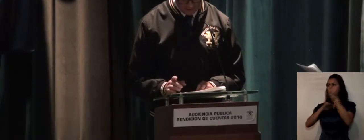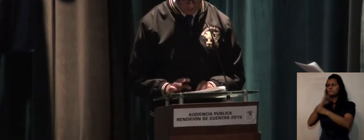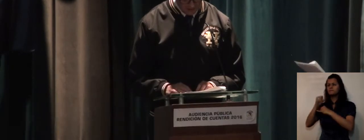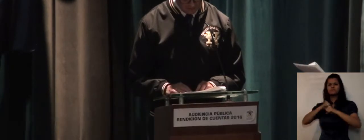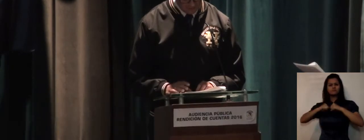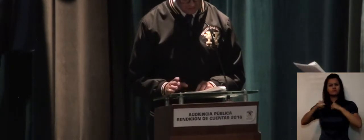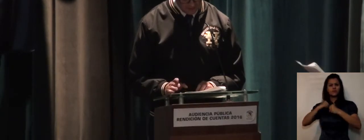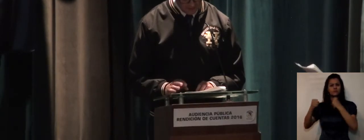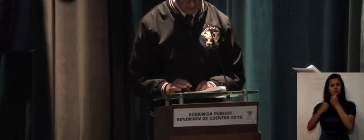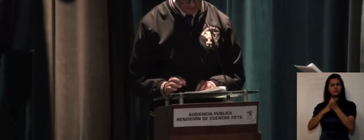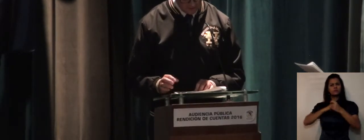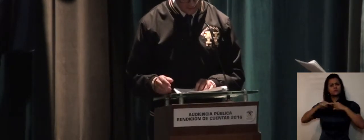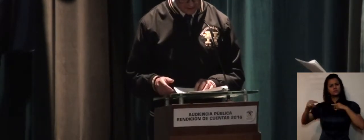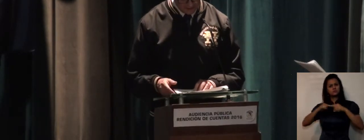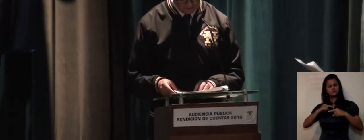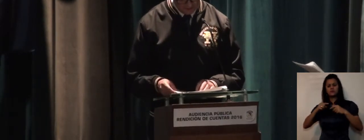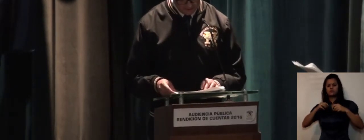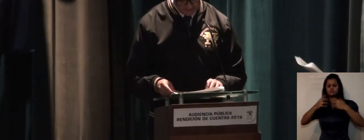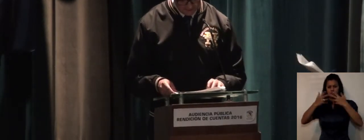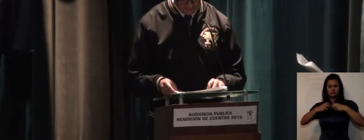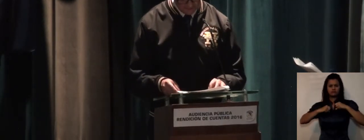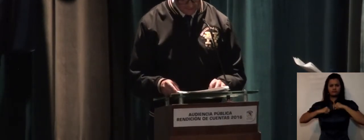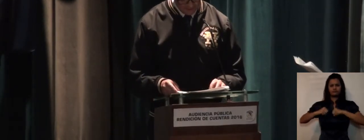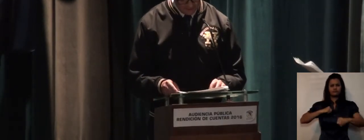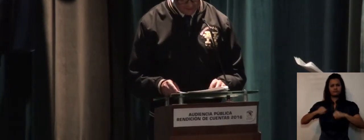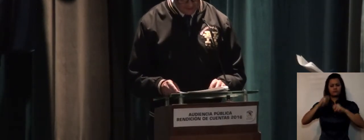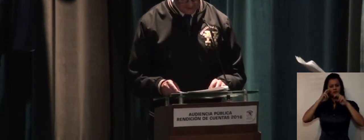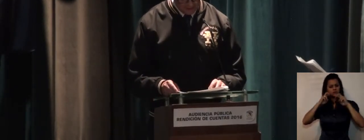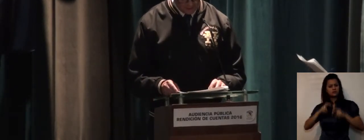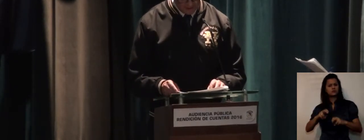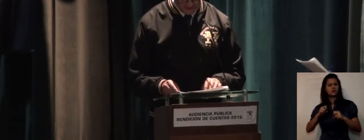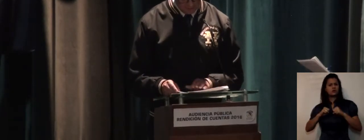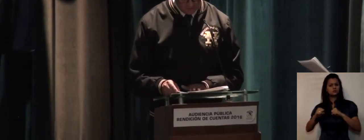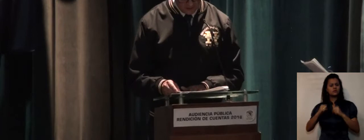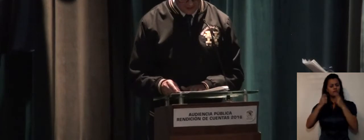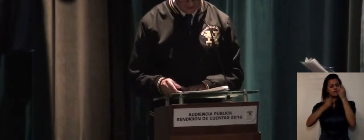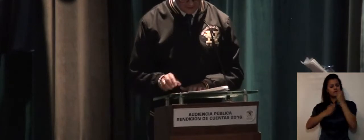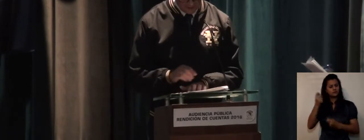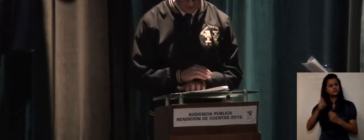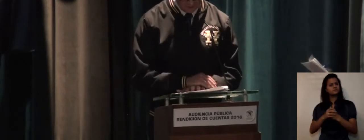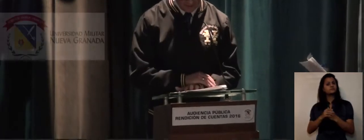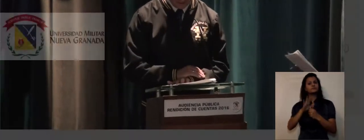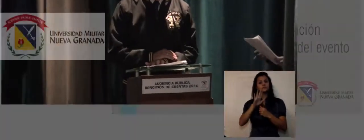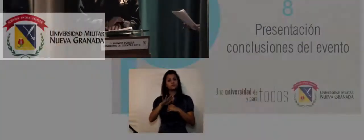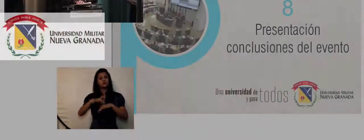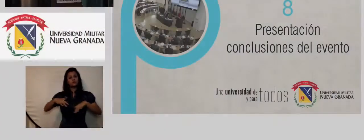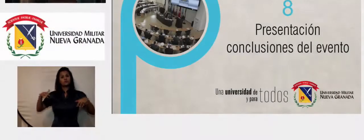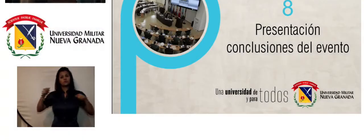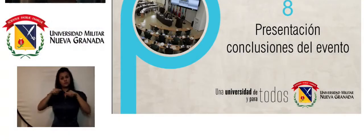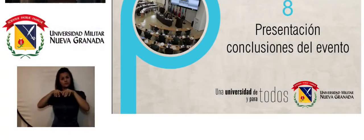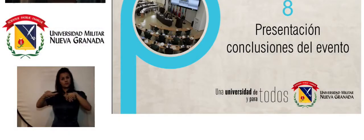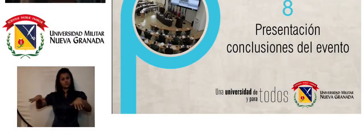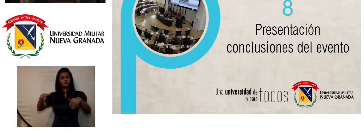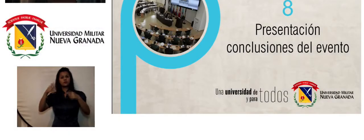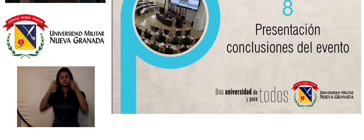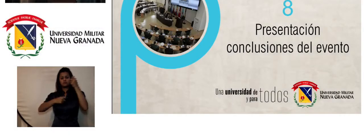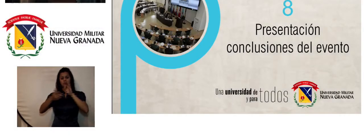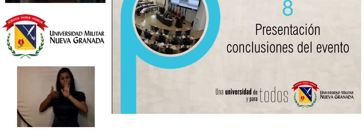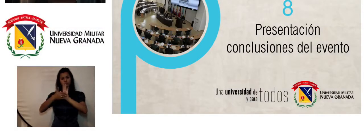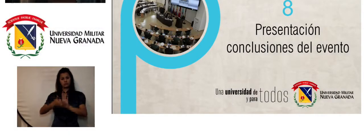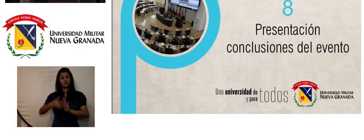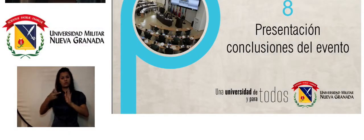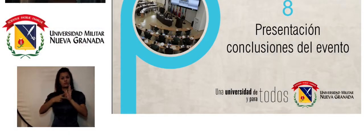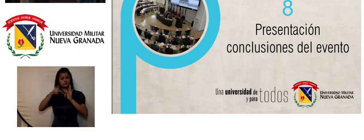el emprendimiento investigación y la gestión financiera la audiencia pública de rendición de cuentas vigencia 2016 fue